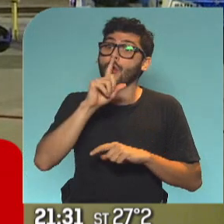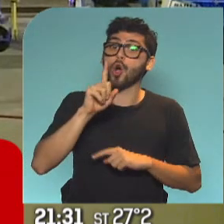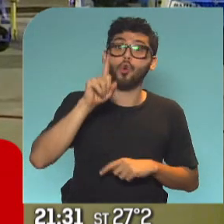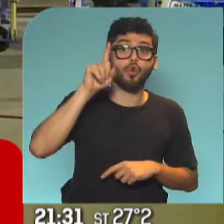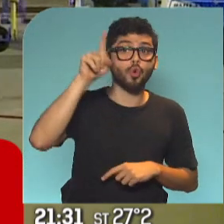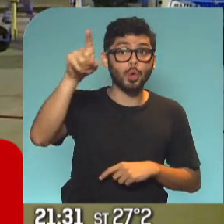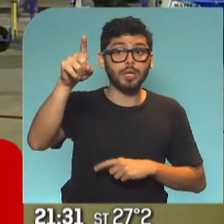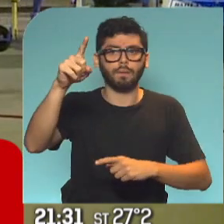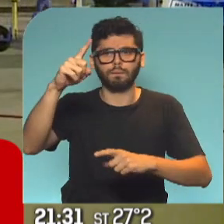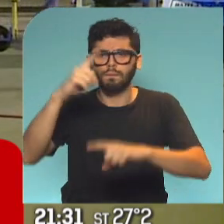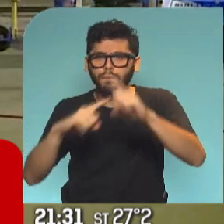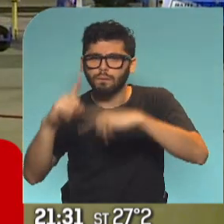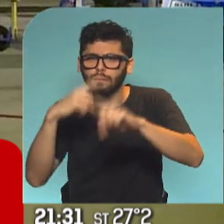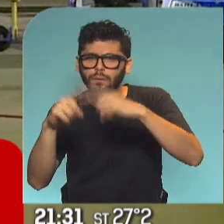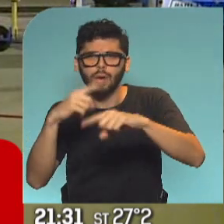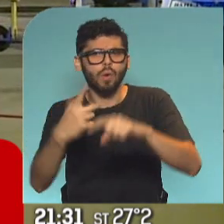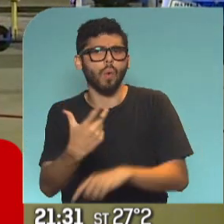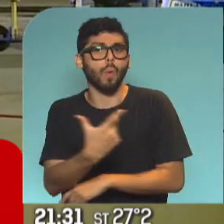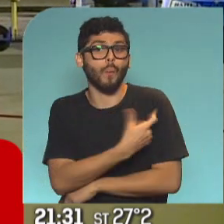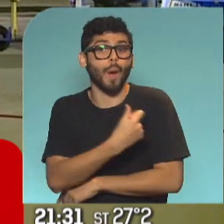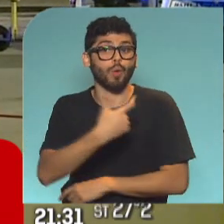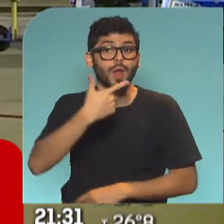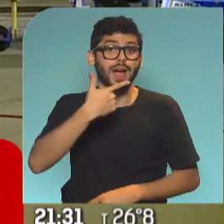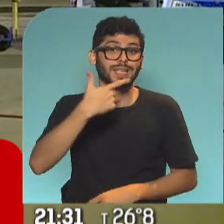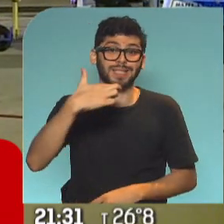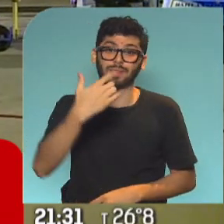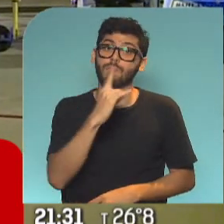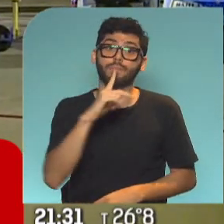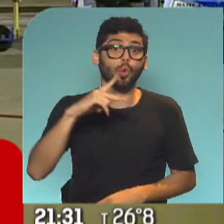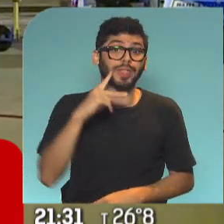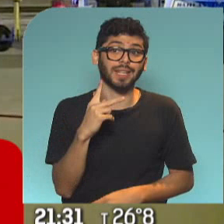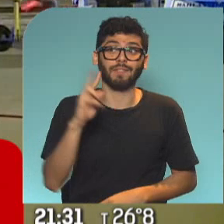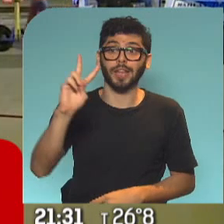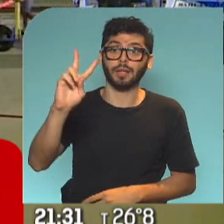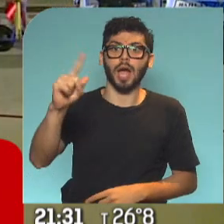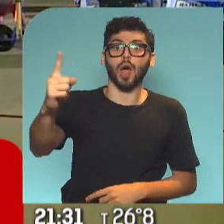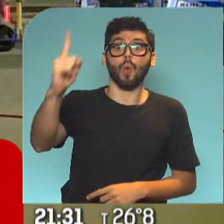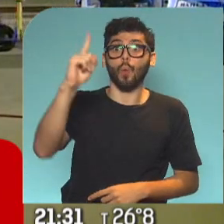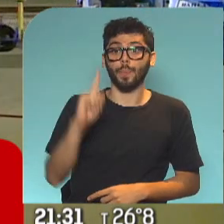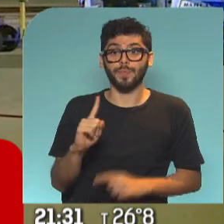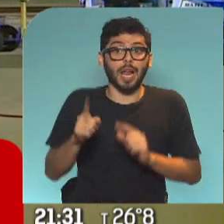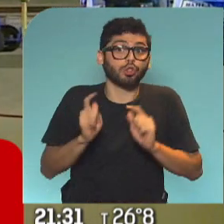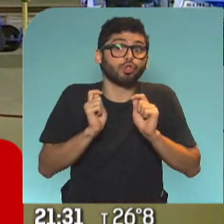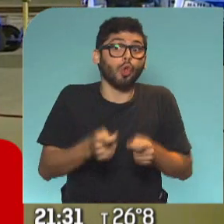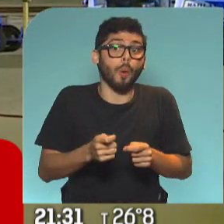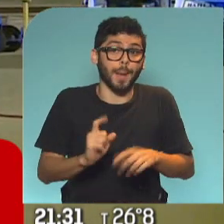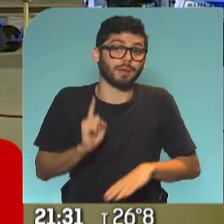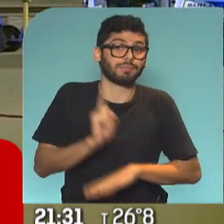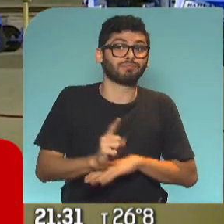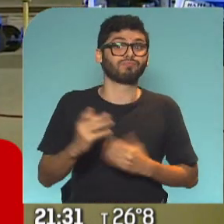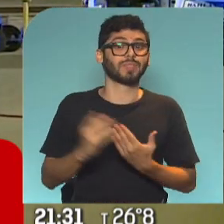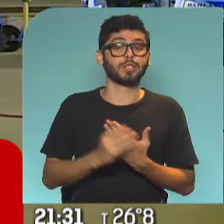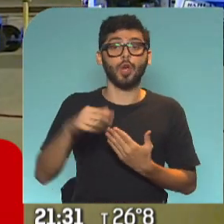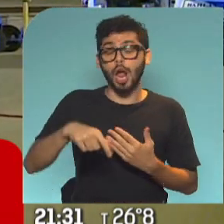Luego de gestionar las vacunas Sputnik V, y que ahora en un nuevo escenario le toca tal vez también empezar